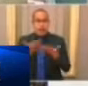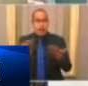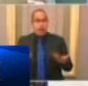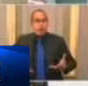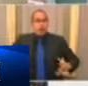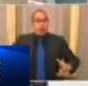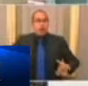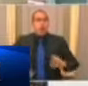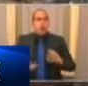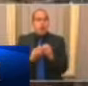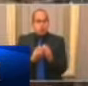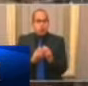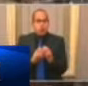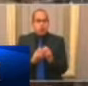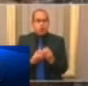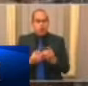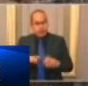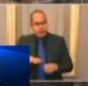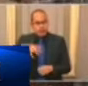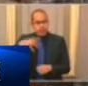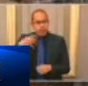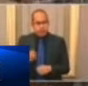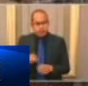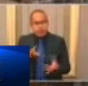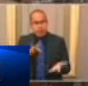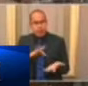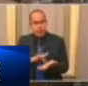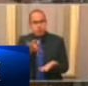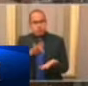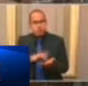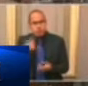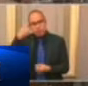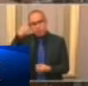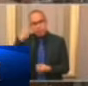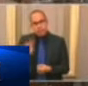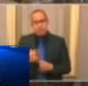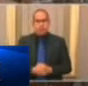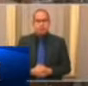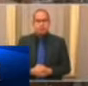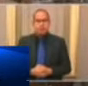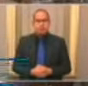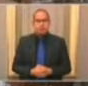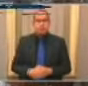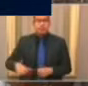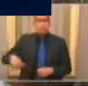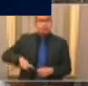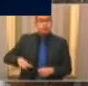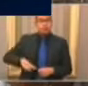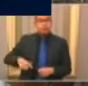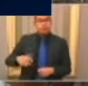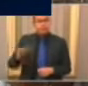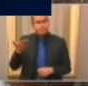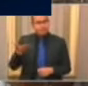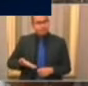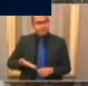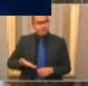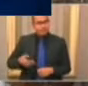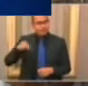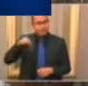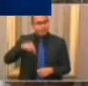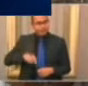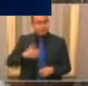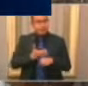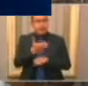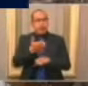nuestros esfuerzos para que, como ya lo ha mencionado el gobernador de nuestro estado, reviva